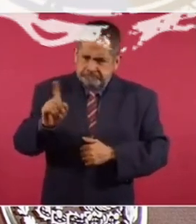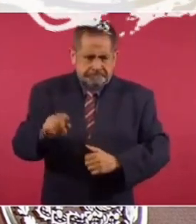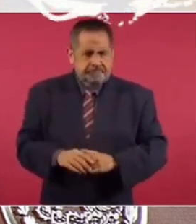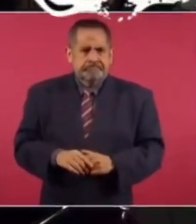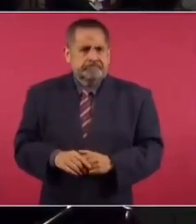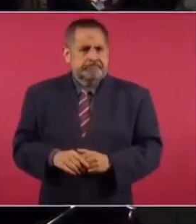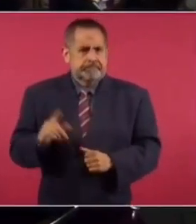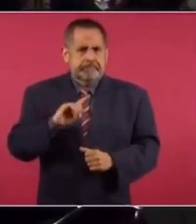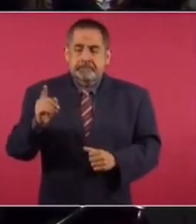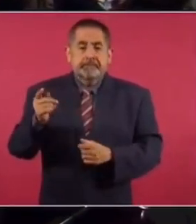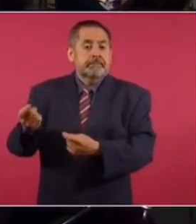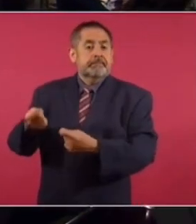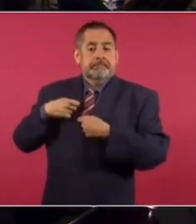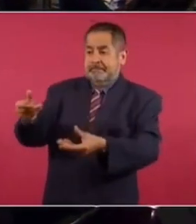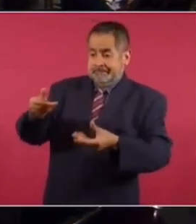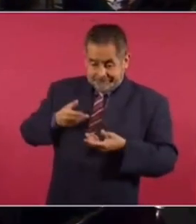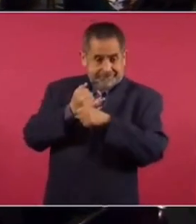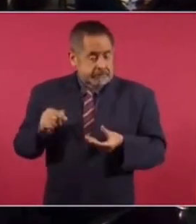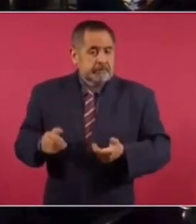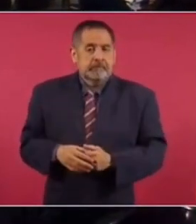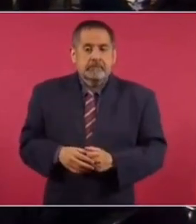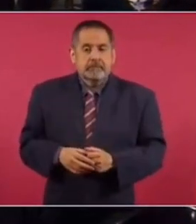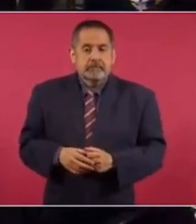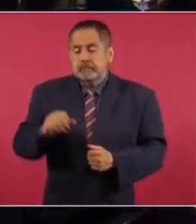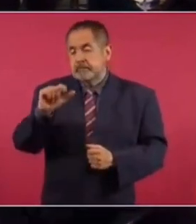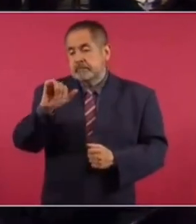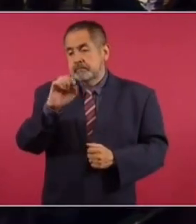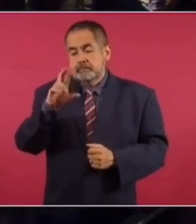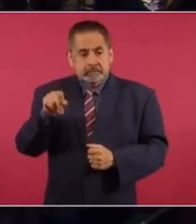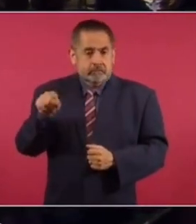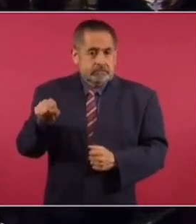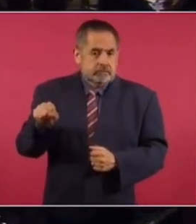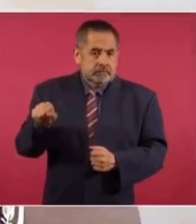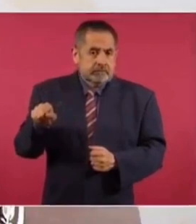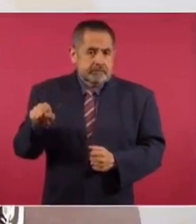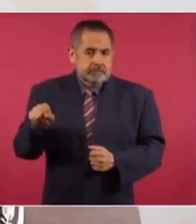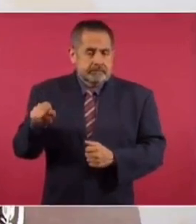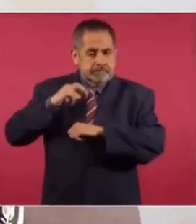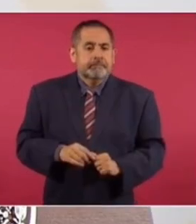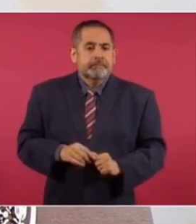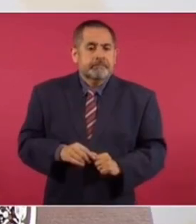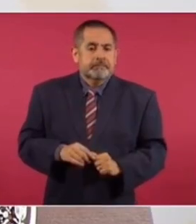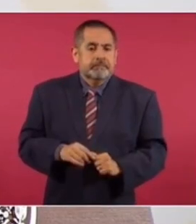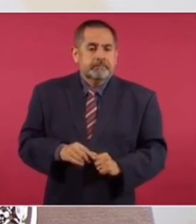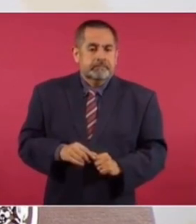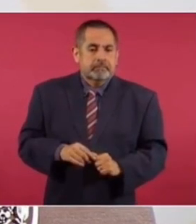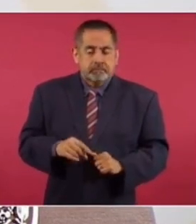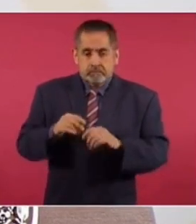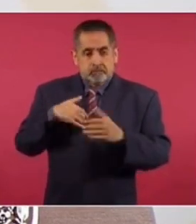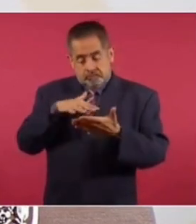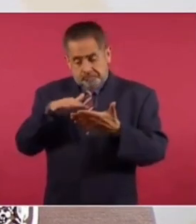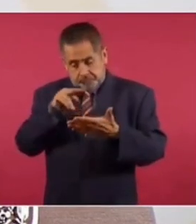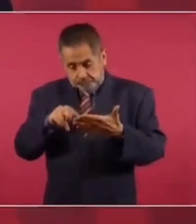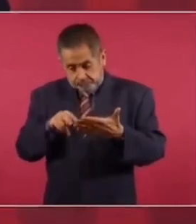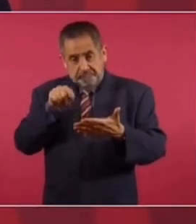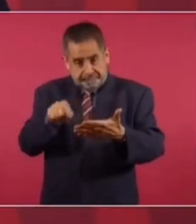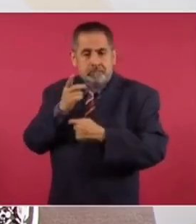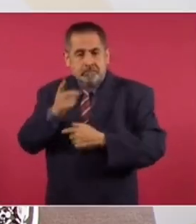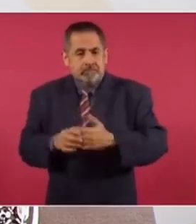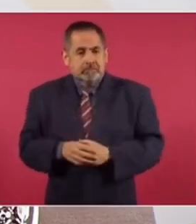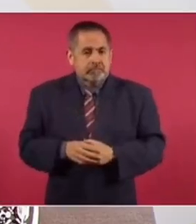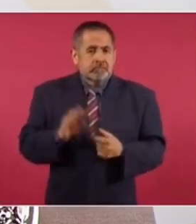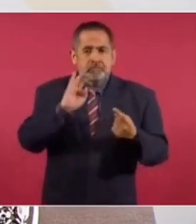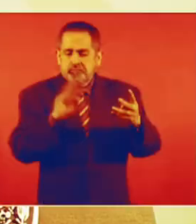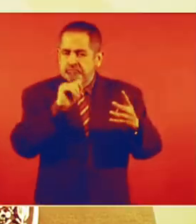sea, porque cuando a mí me entregan el informe, Alejandro Encinas, que es el comisionado, leo el informe y ahí vienen los nombres,